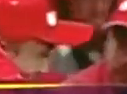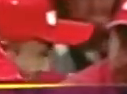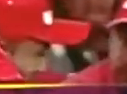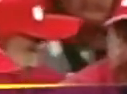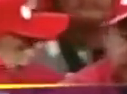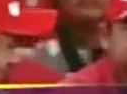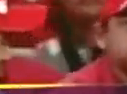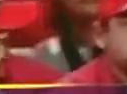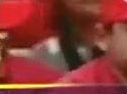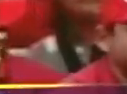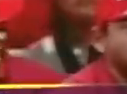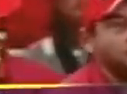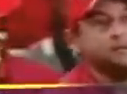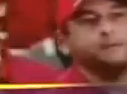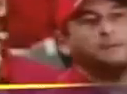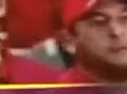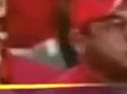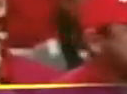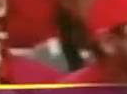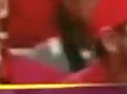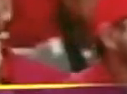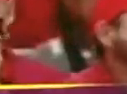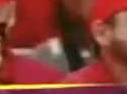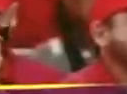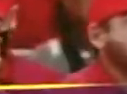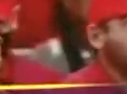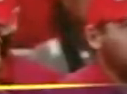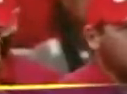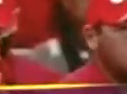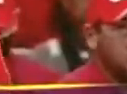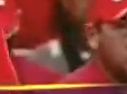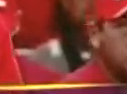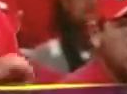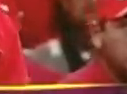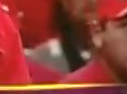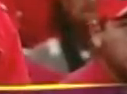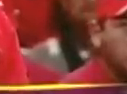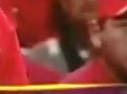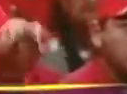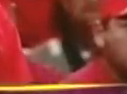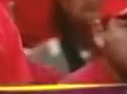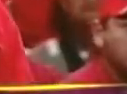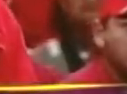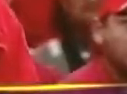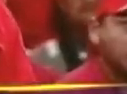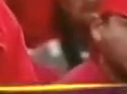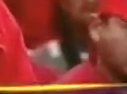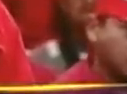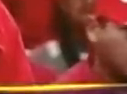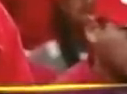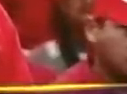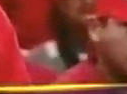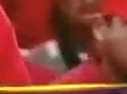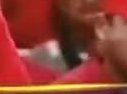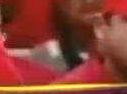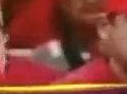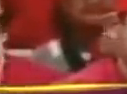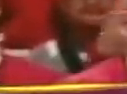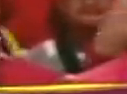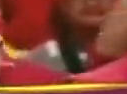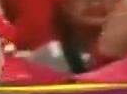al sabotaje petrolero, pero una recuperación y una resistencia juntos y juntas con nuestro